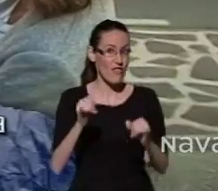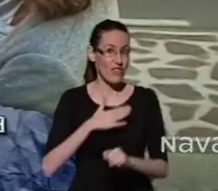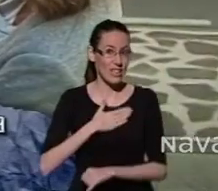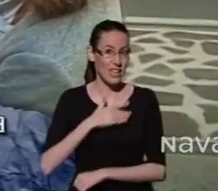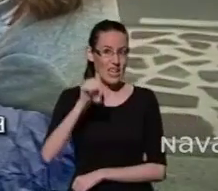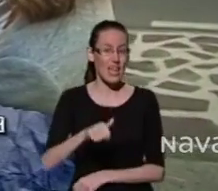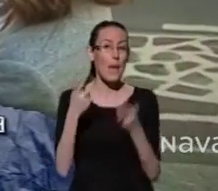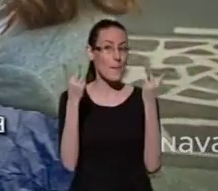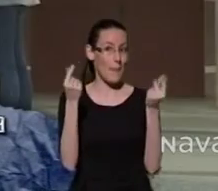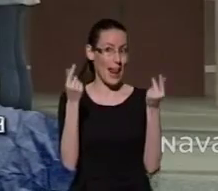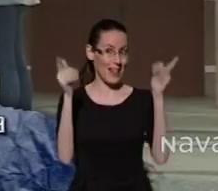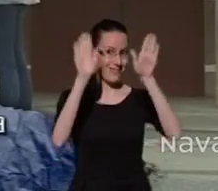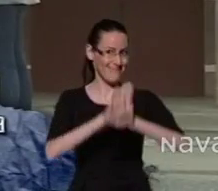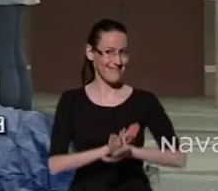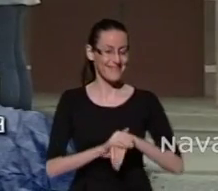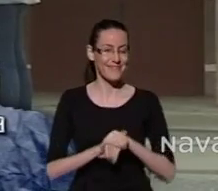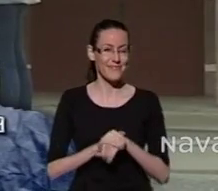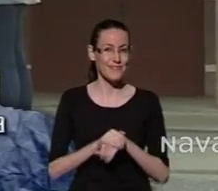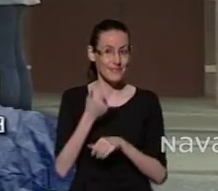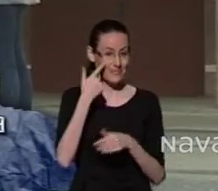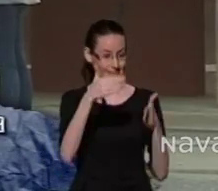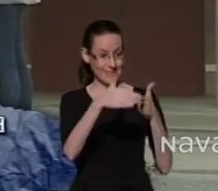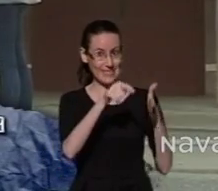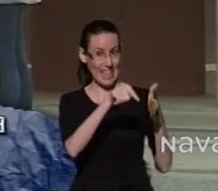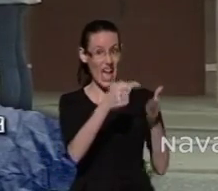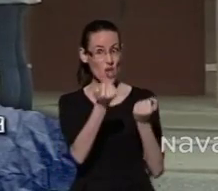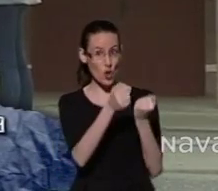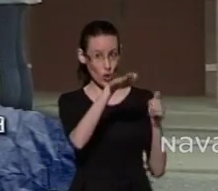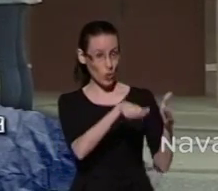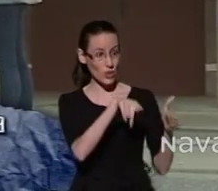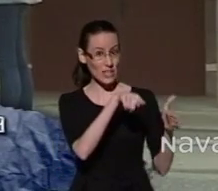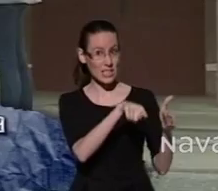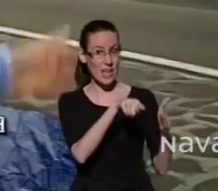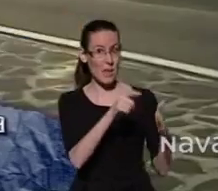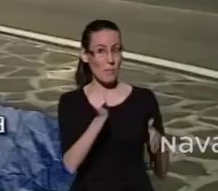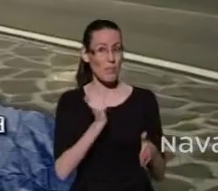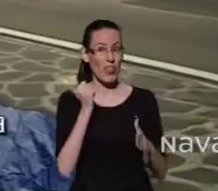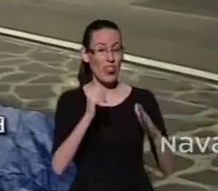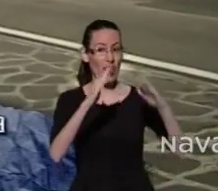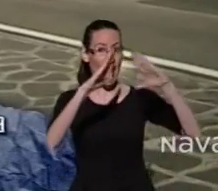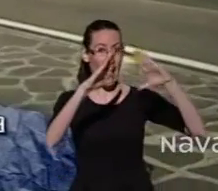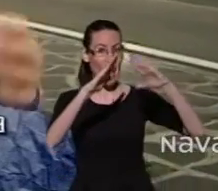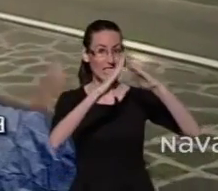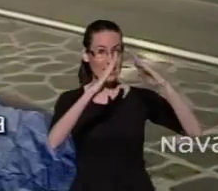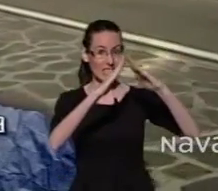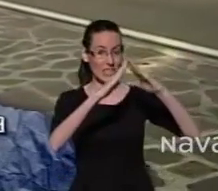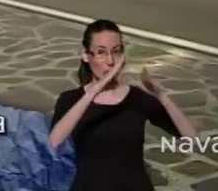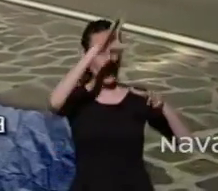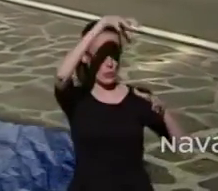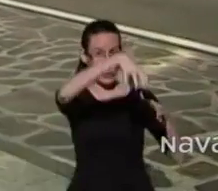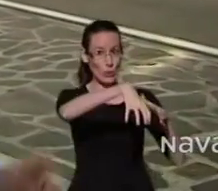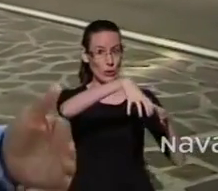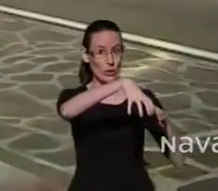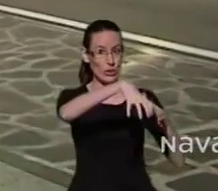los bailes de la noche. Aquí en ese rincón donde está el coche se montaba un kiosco de madera, se adornaba